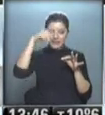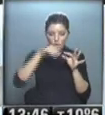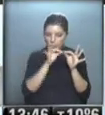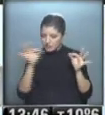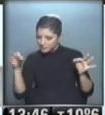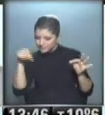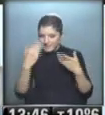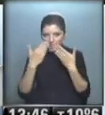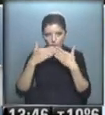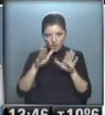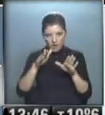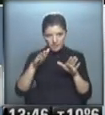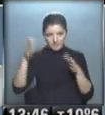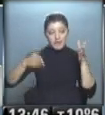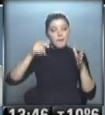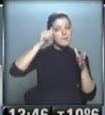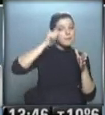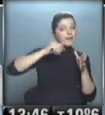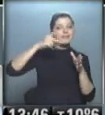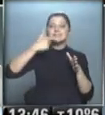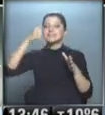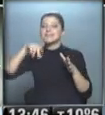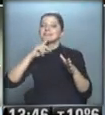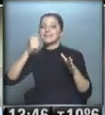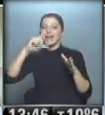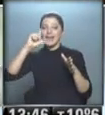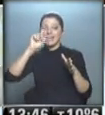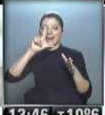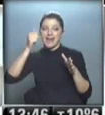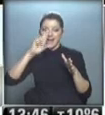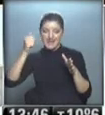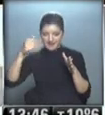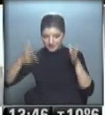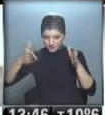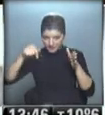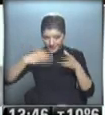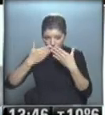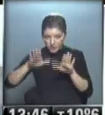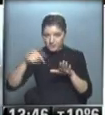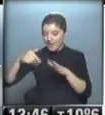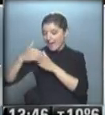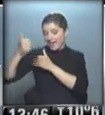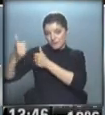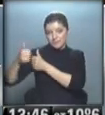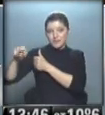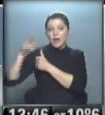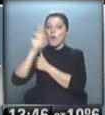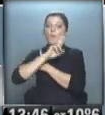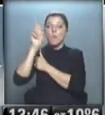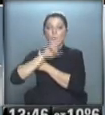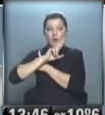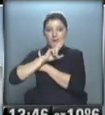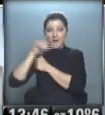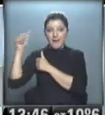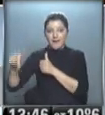y Santa Clara del marada la tengo aquí mi lado aunta tipolo que con